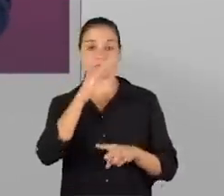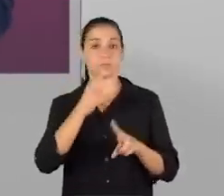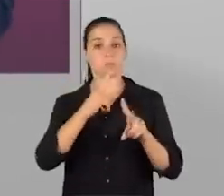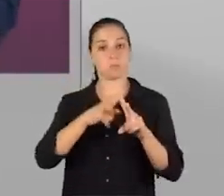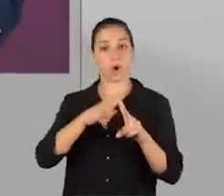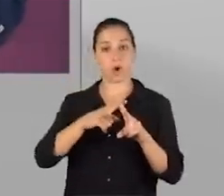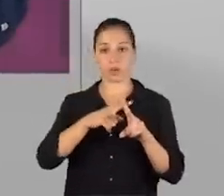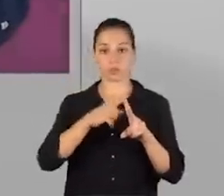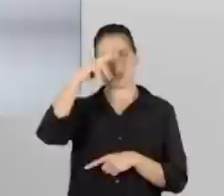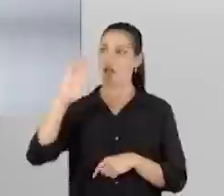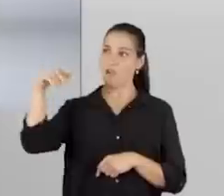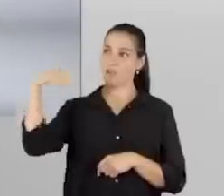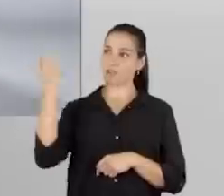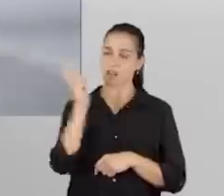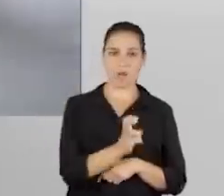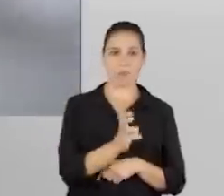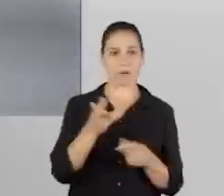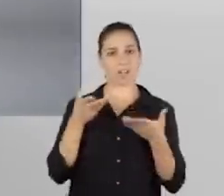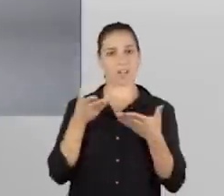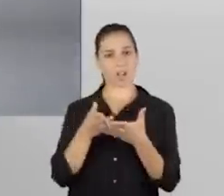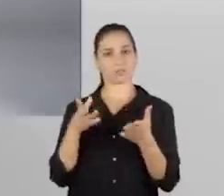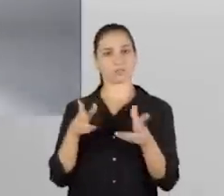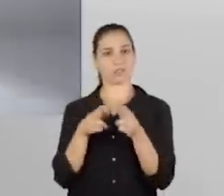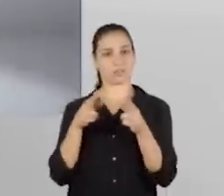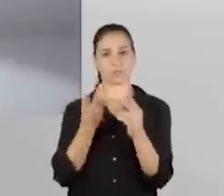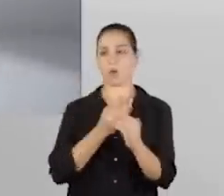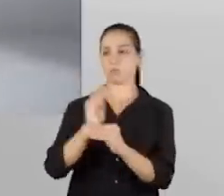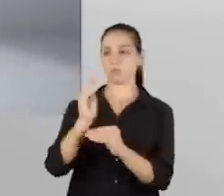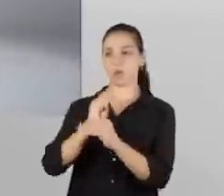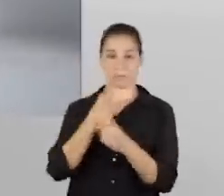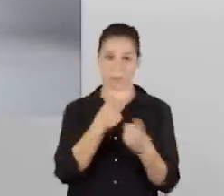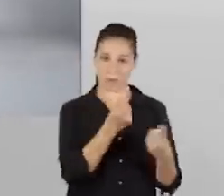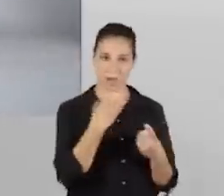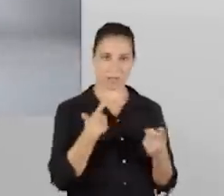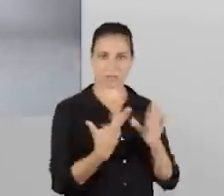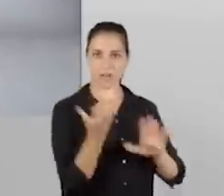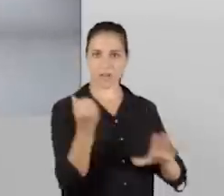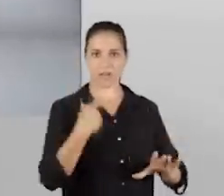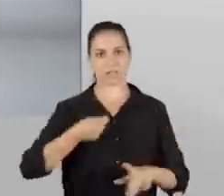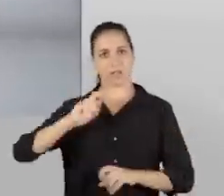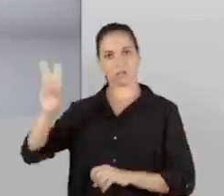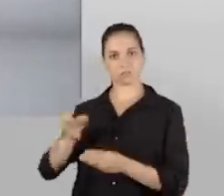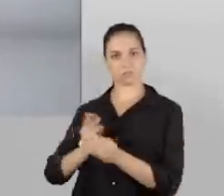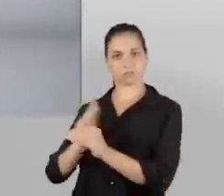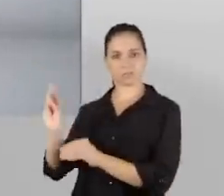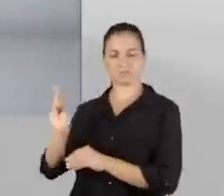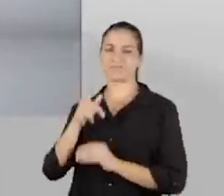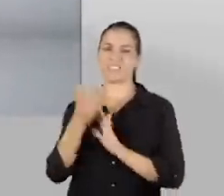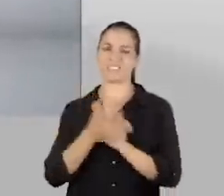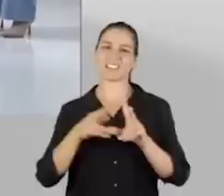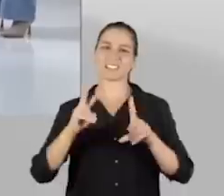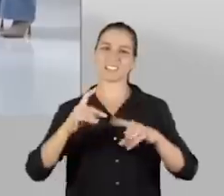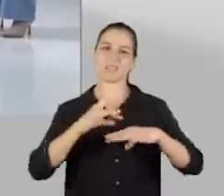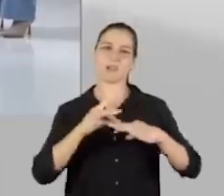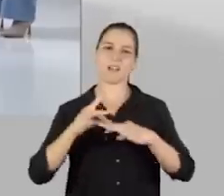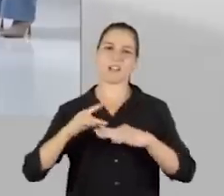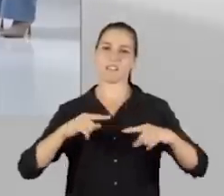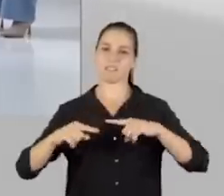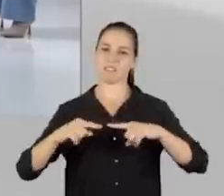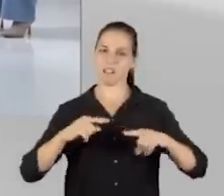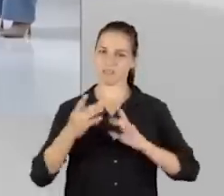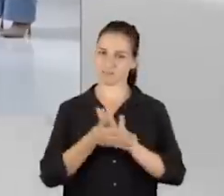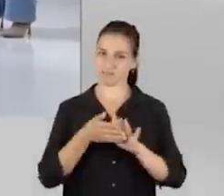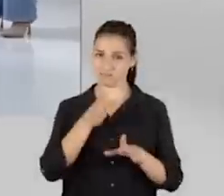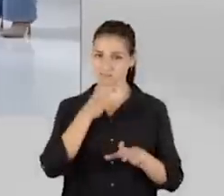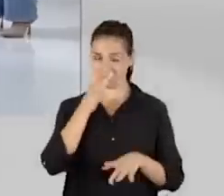en ella colaborativo vamos a hablar ustedes Cuando hablan de liderar con quién quieren los acuerdos de habla usted